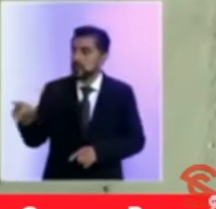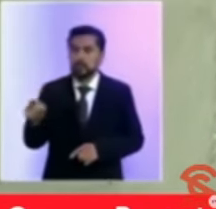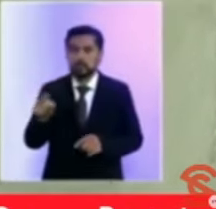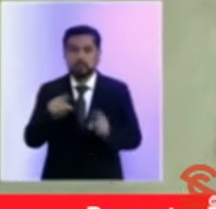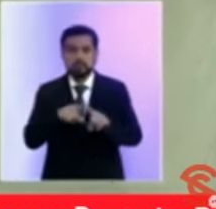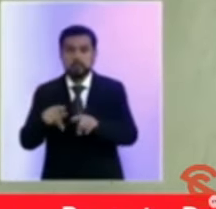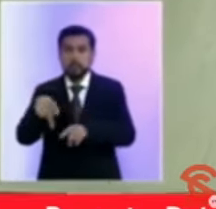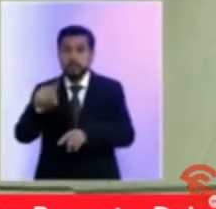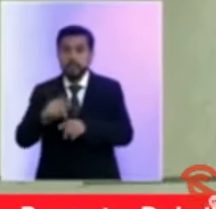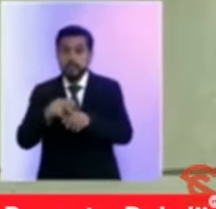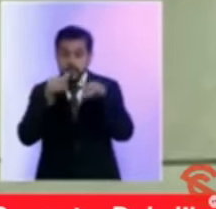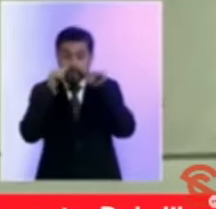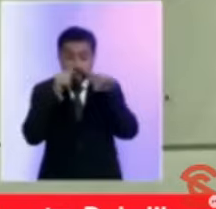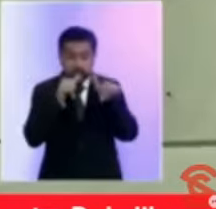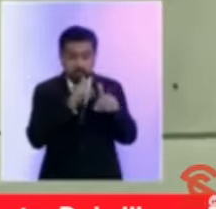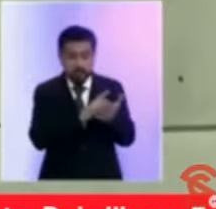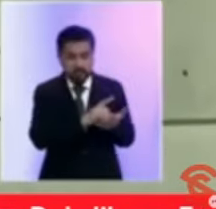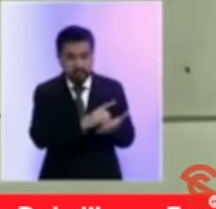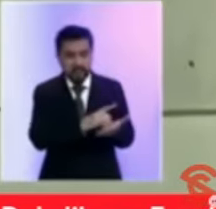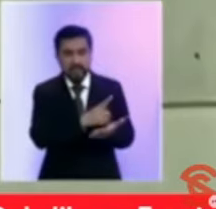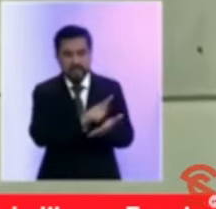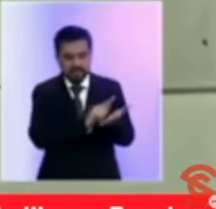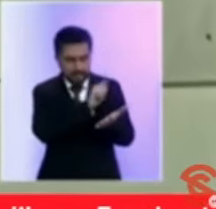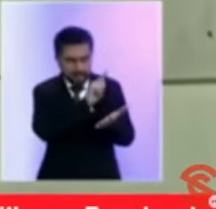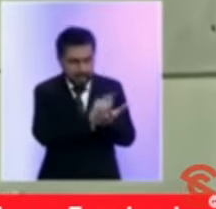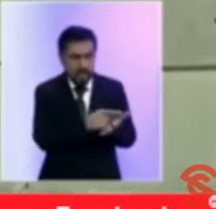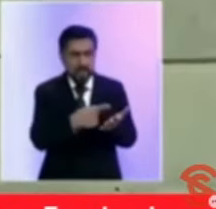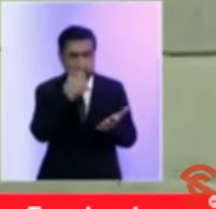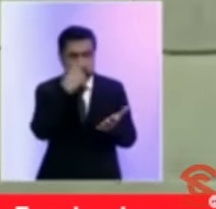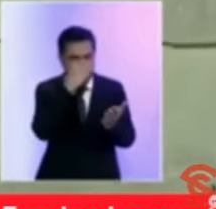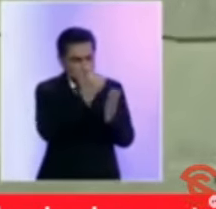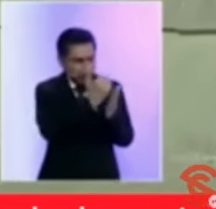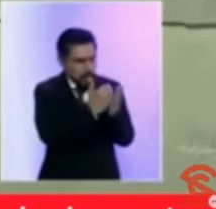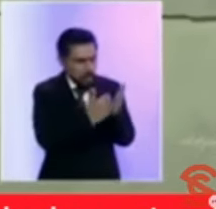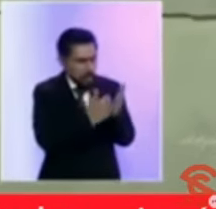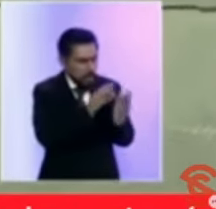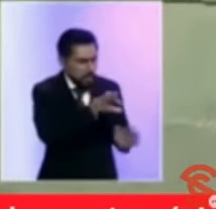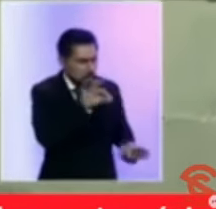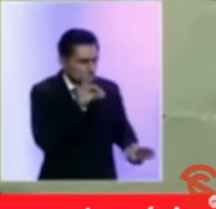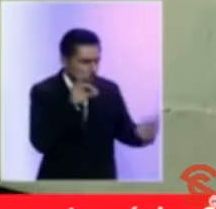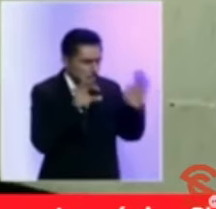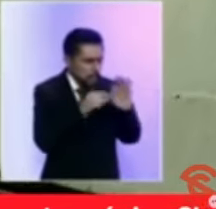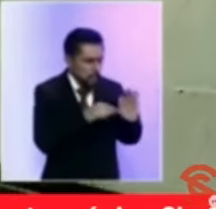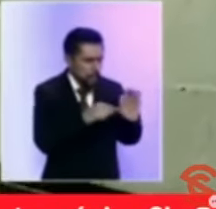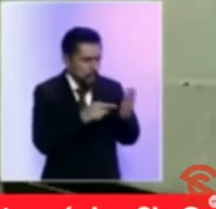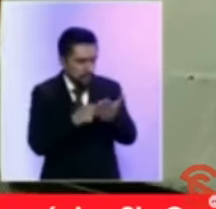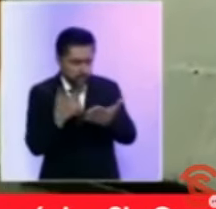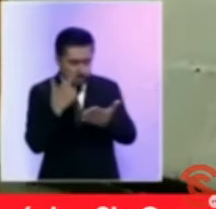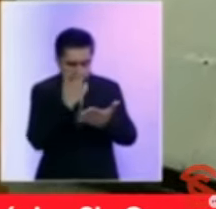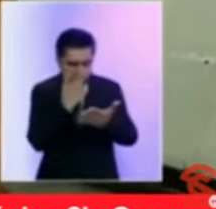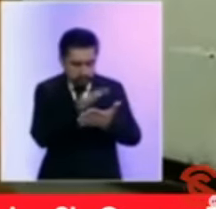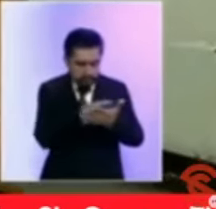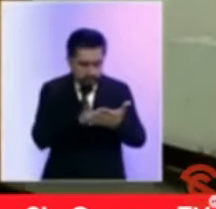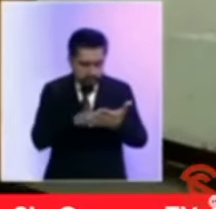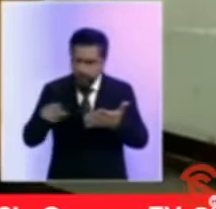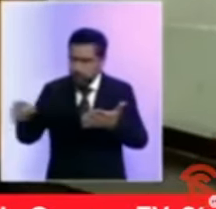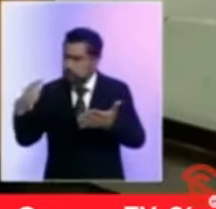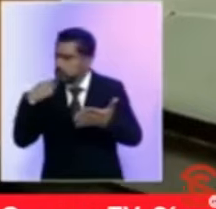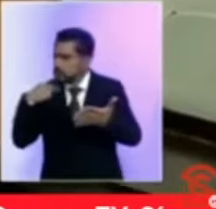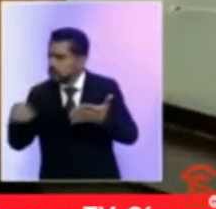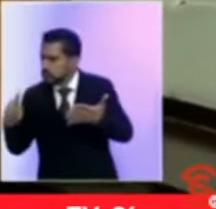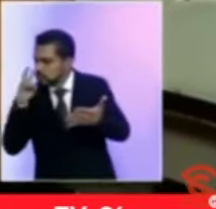y principios del derecho para conciliar los diversos intereses en conflicto nuestro México